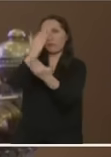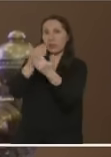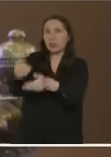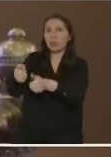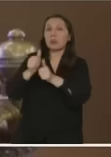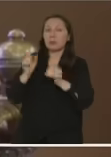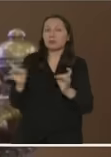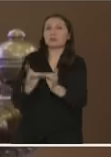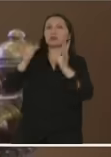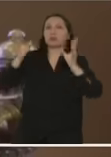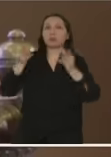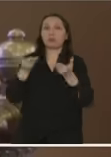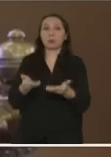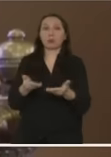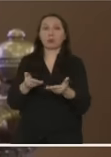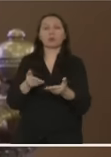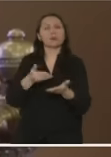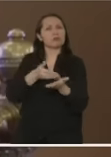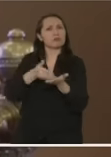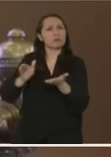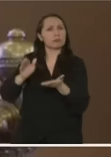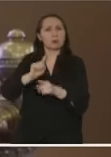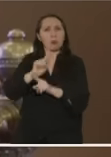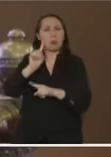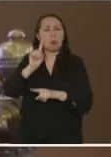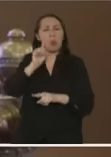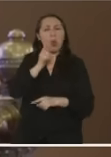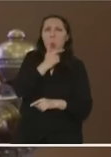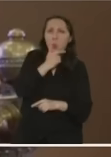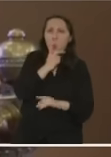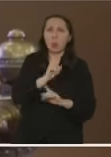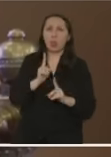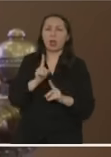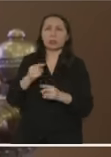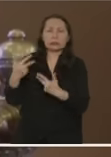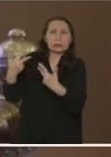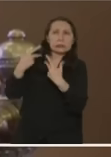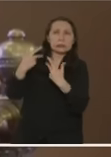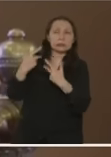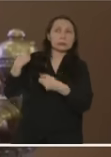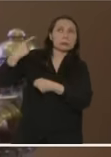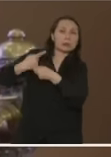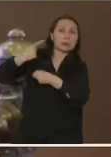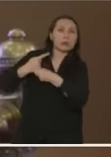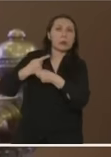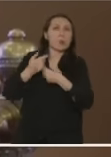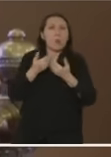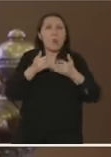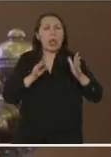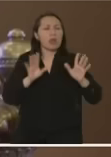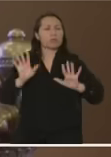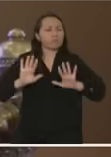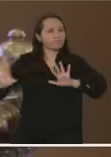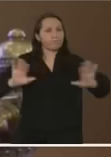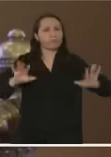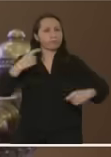desafíos imprevistos y que rechazó sin complejos las tentaciones autoritarias vinieran de donde